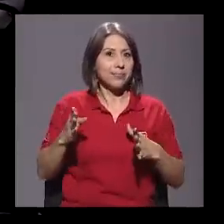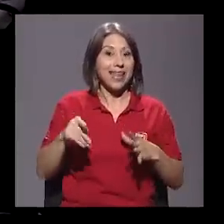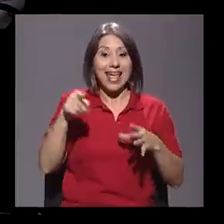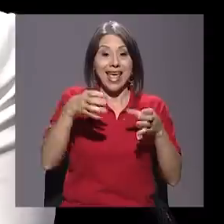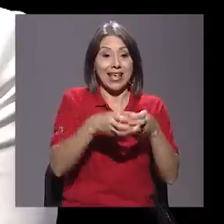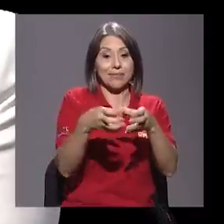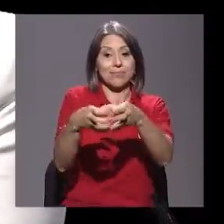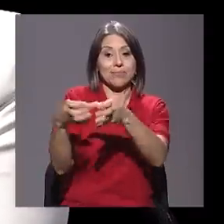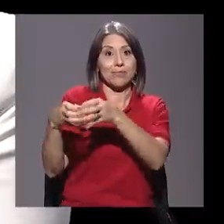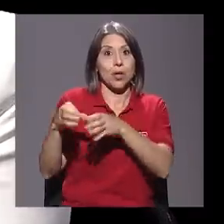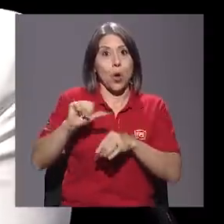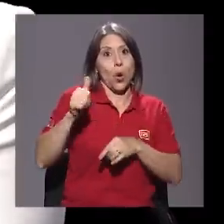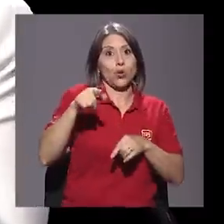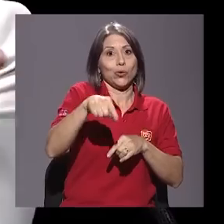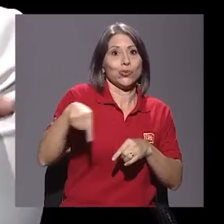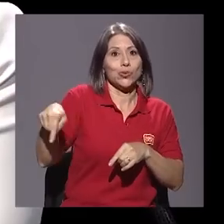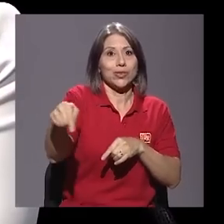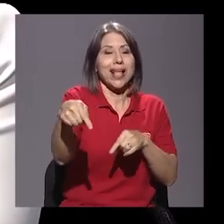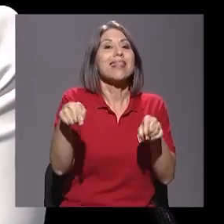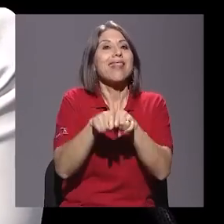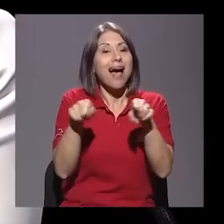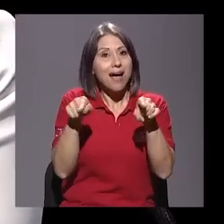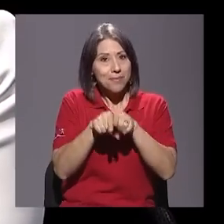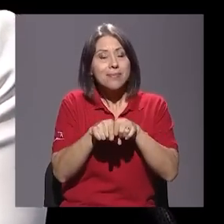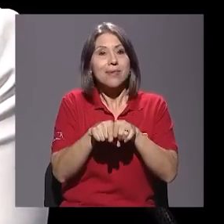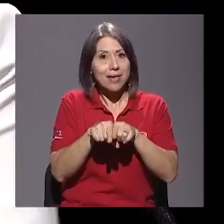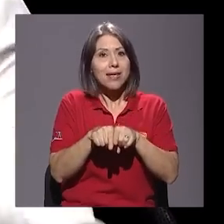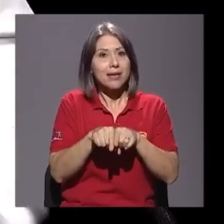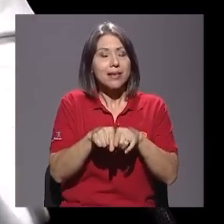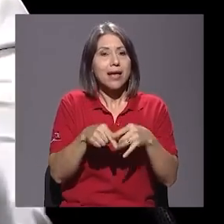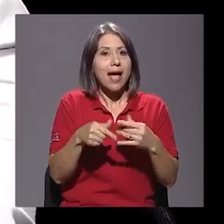otros actores hay también grandes,